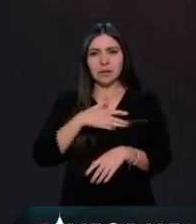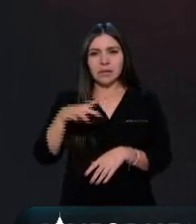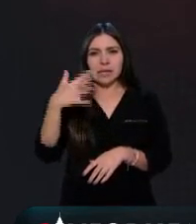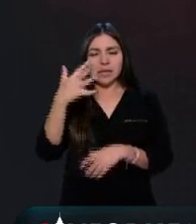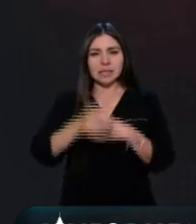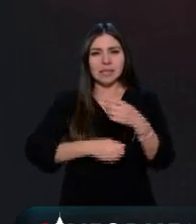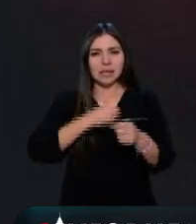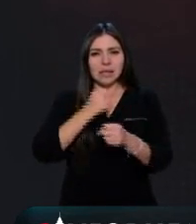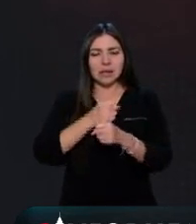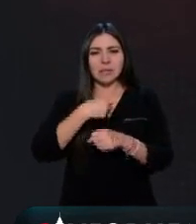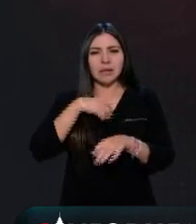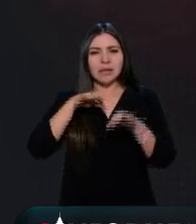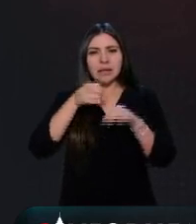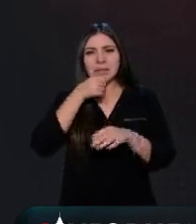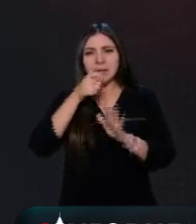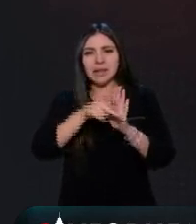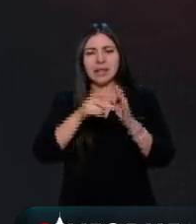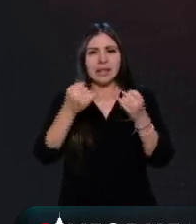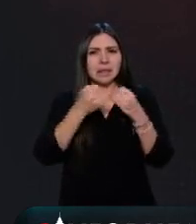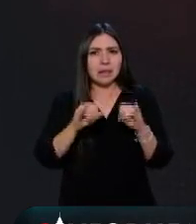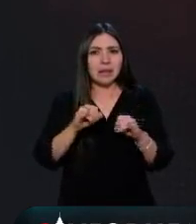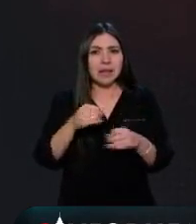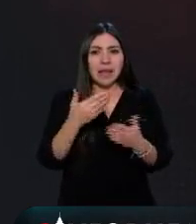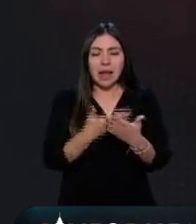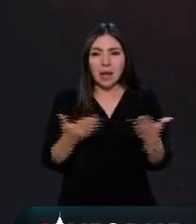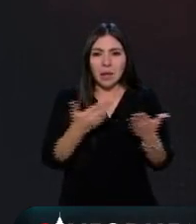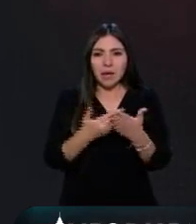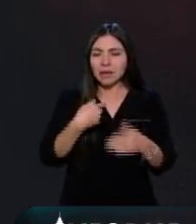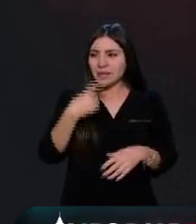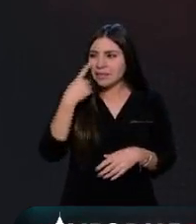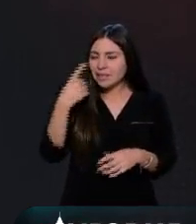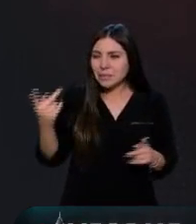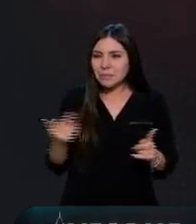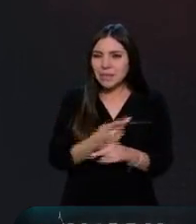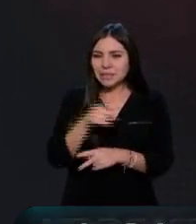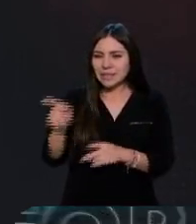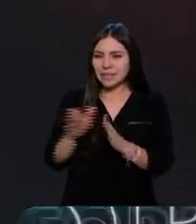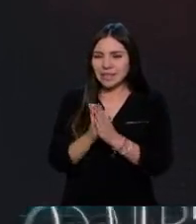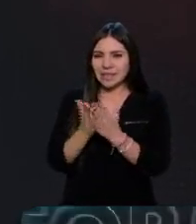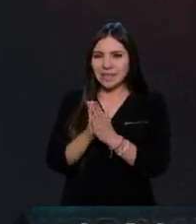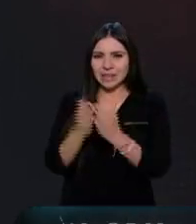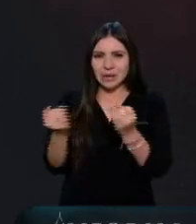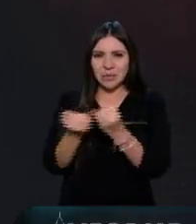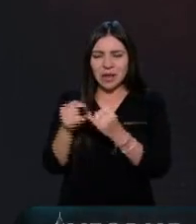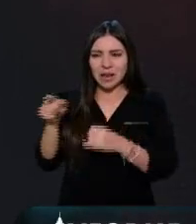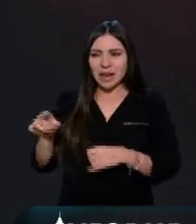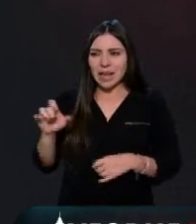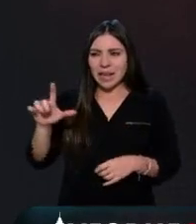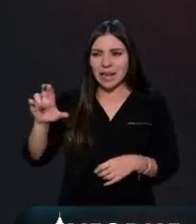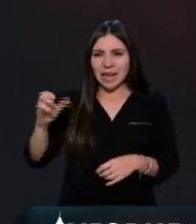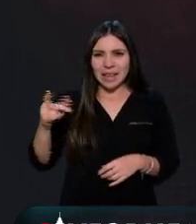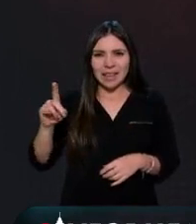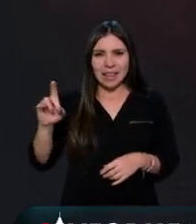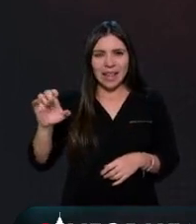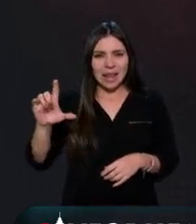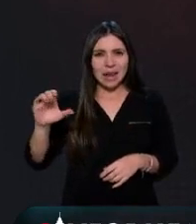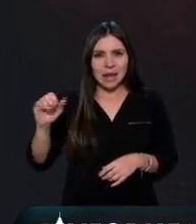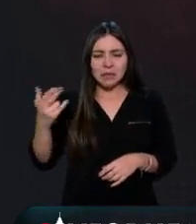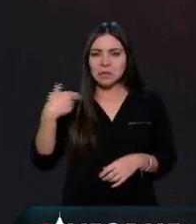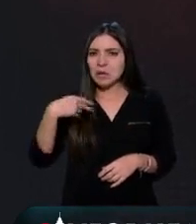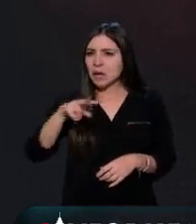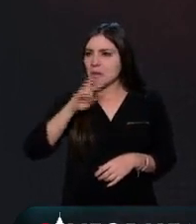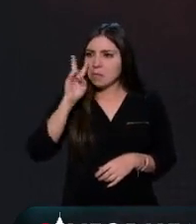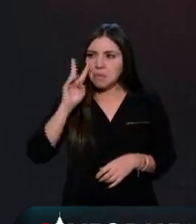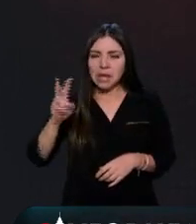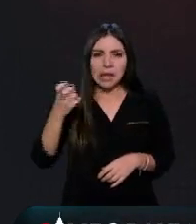periodismo independiente, nunca había visto algo como lo que estamos viendo con el libro del Rey del Cash. Incluso cuando he tenido